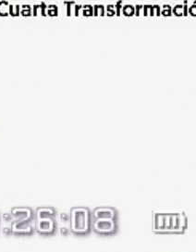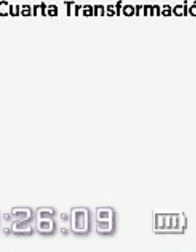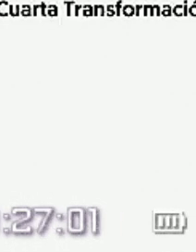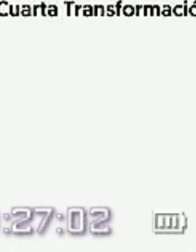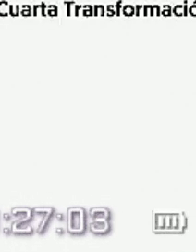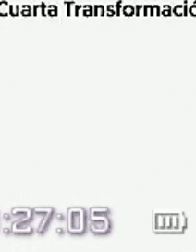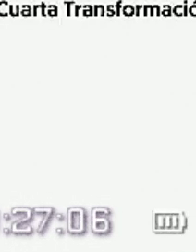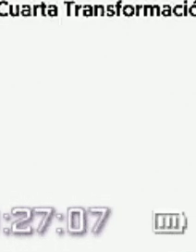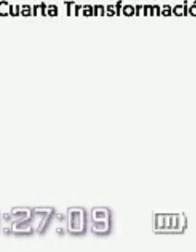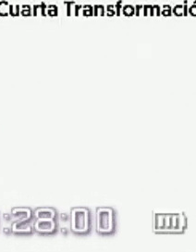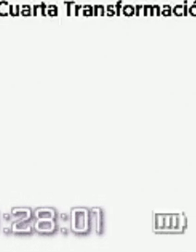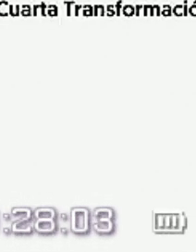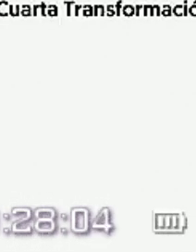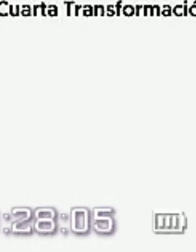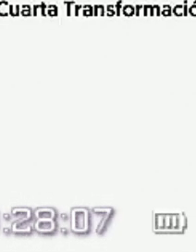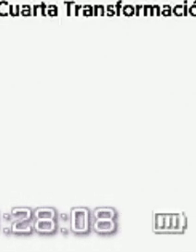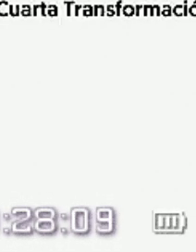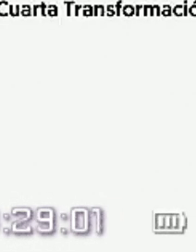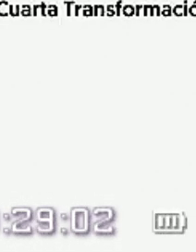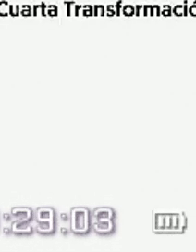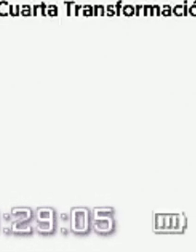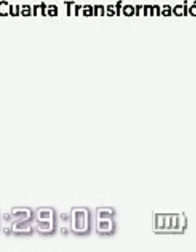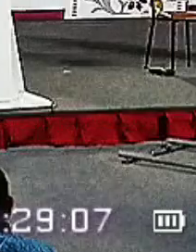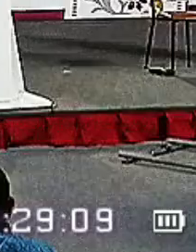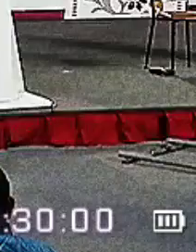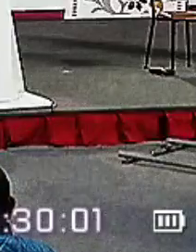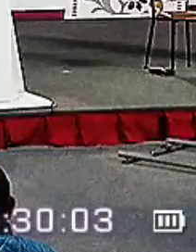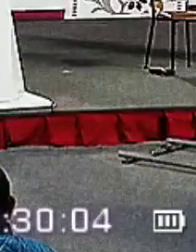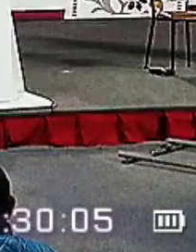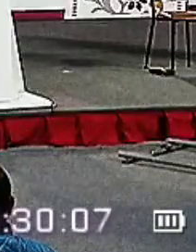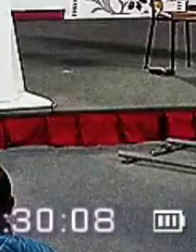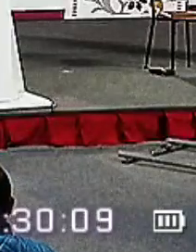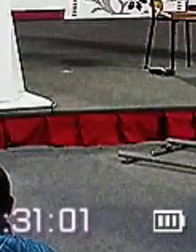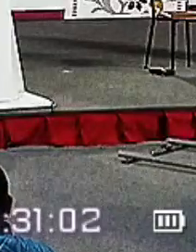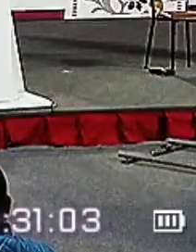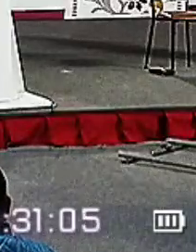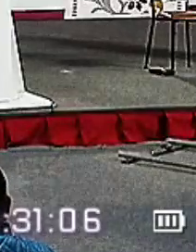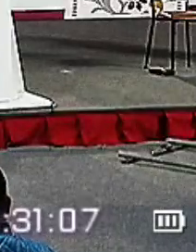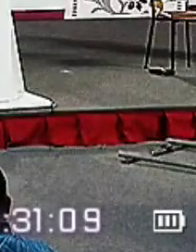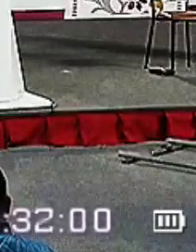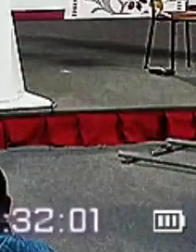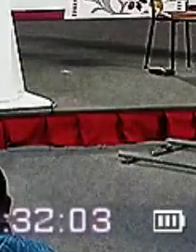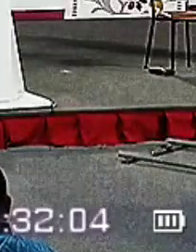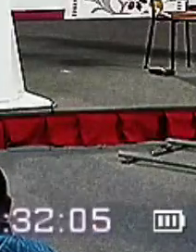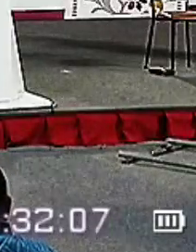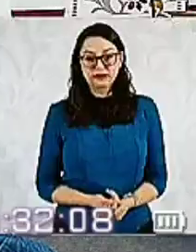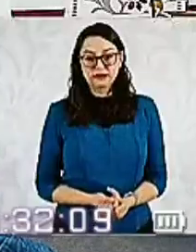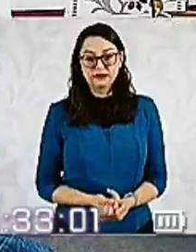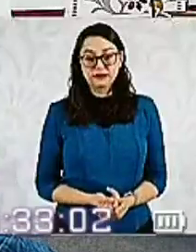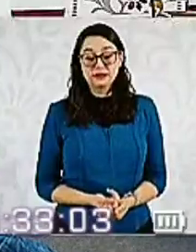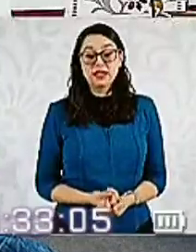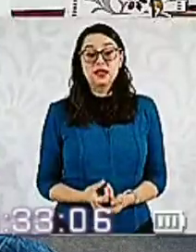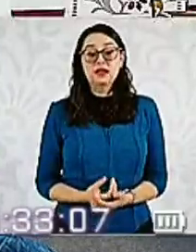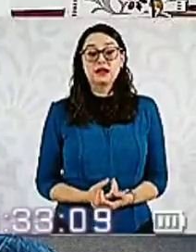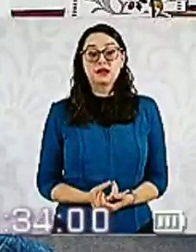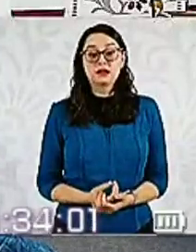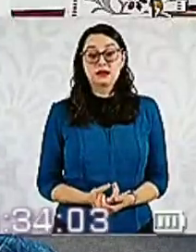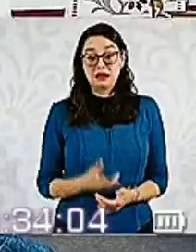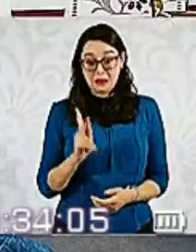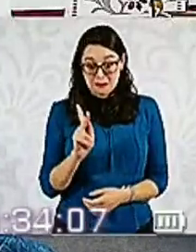Cada punto del PIB son 340,000 millones de pesos. 340,000 millones de pesos.